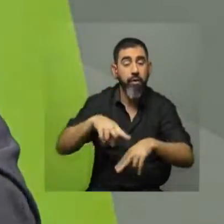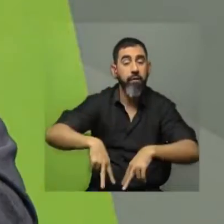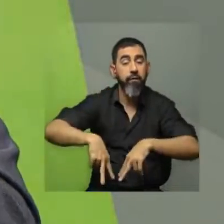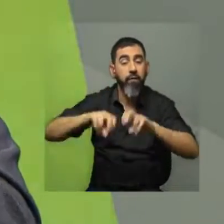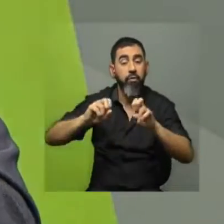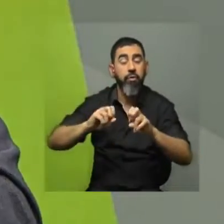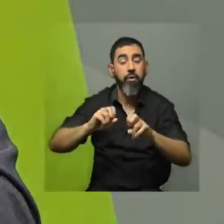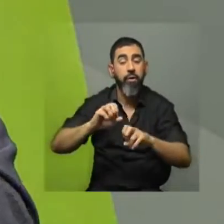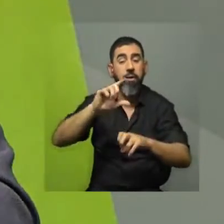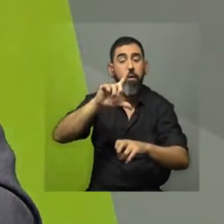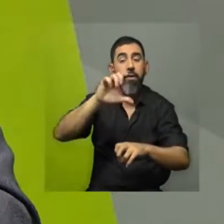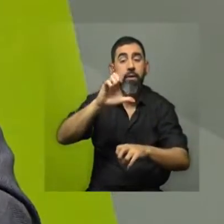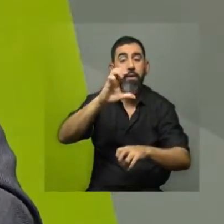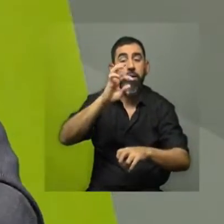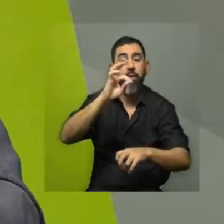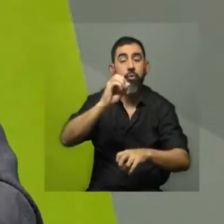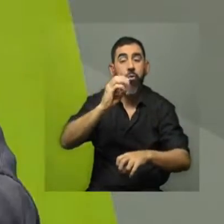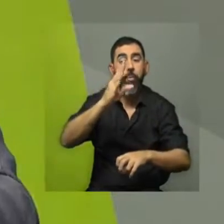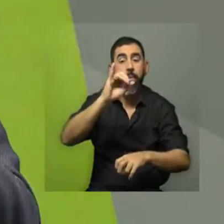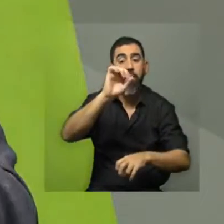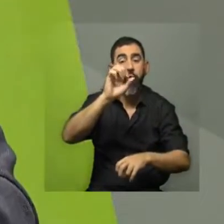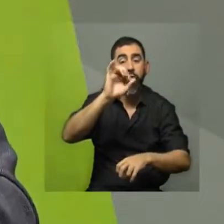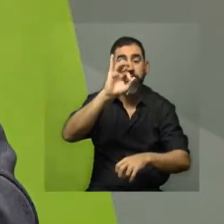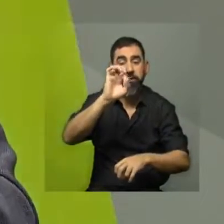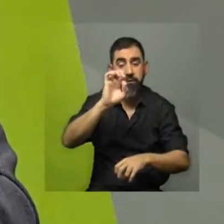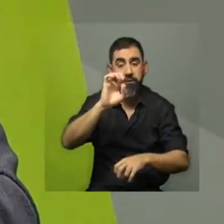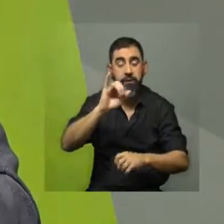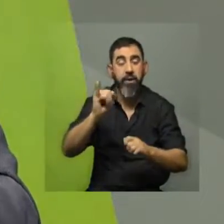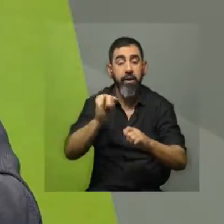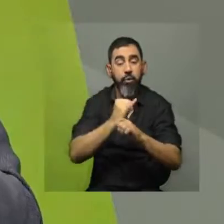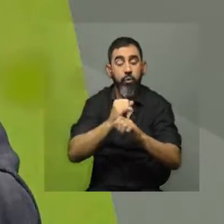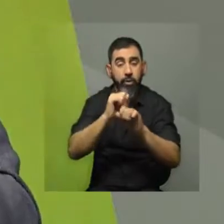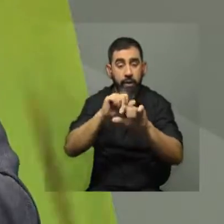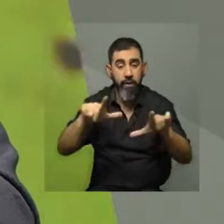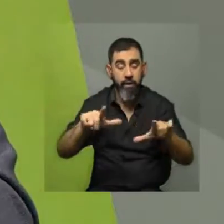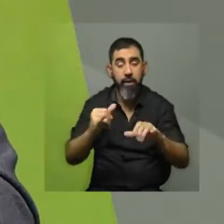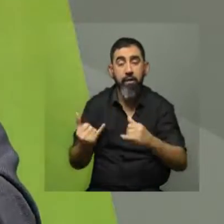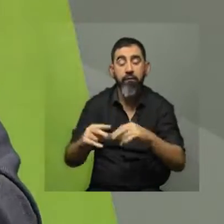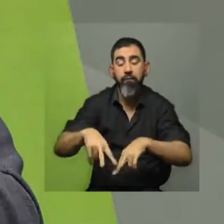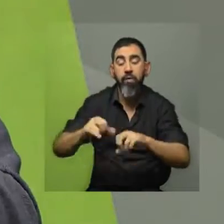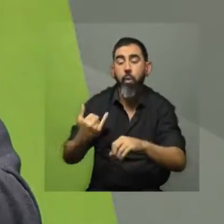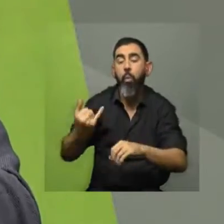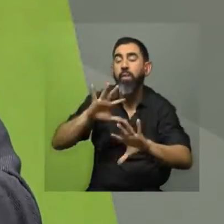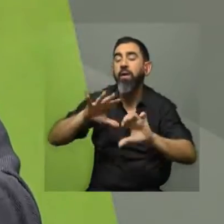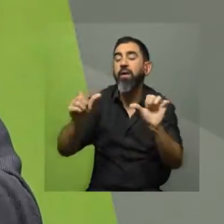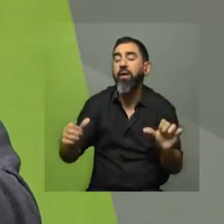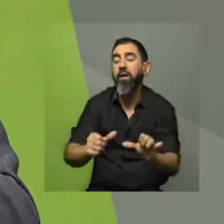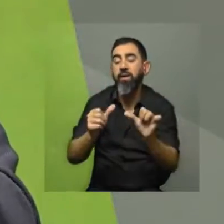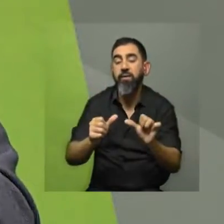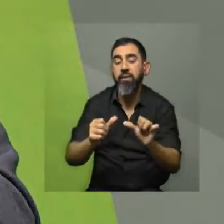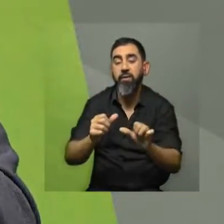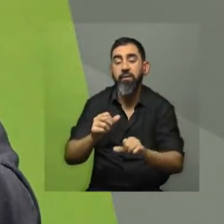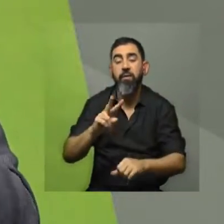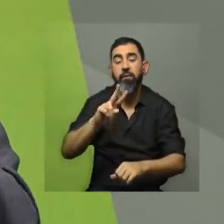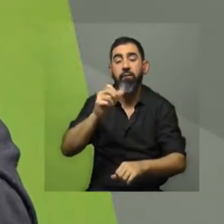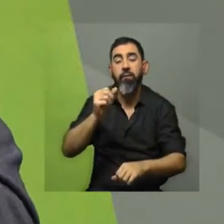en leptospirosis generadas en el ámbito del Instituto de Higiene y los investigadores que nos cuentan en qué están trabajando son Gustavo Varela y